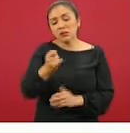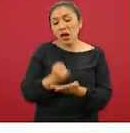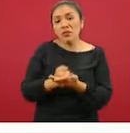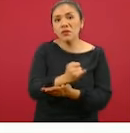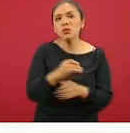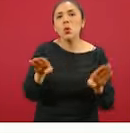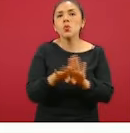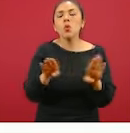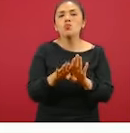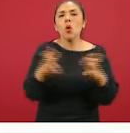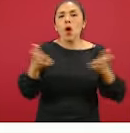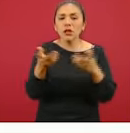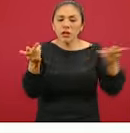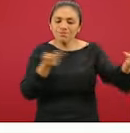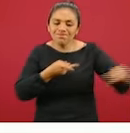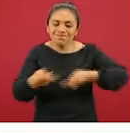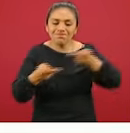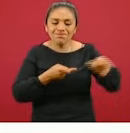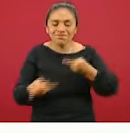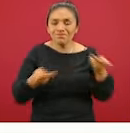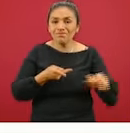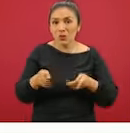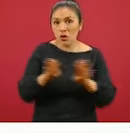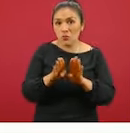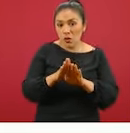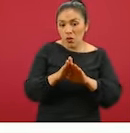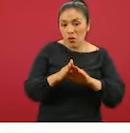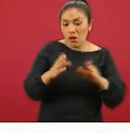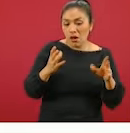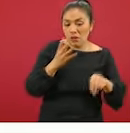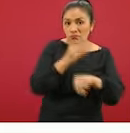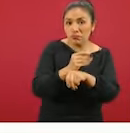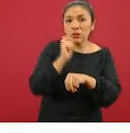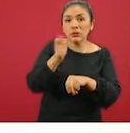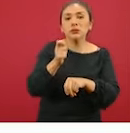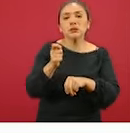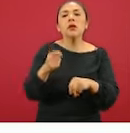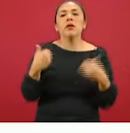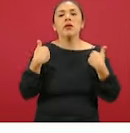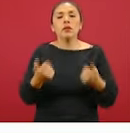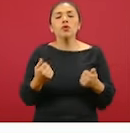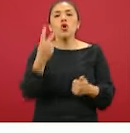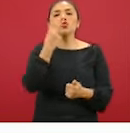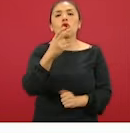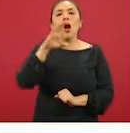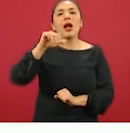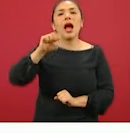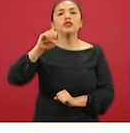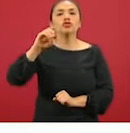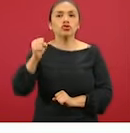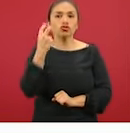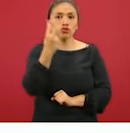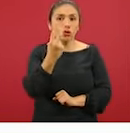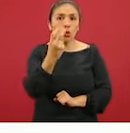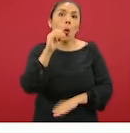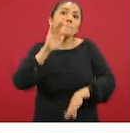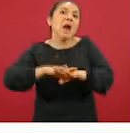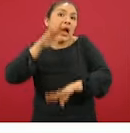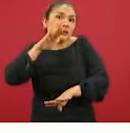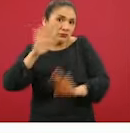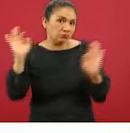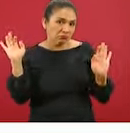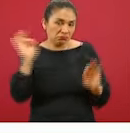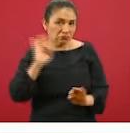definición operativa y general de un brote es la asociación de dos casos o más, al menos dos o